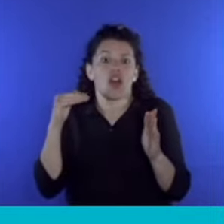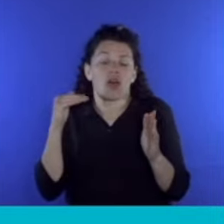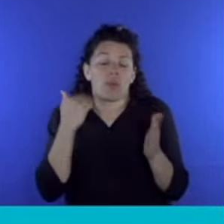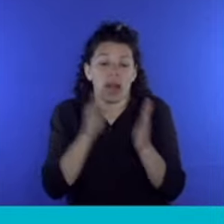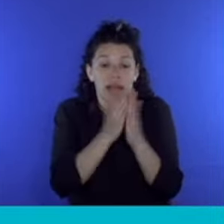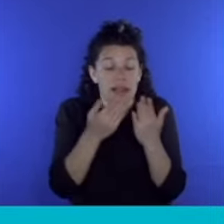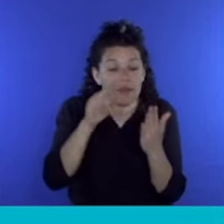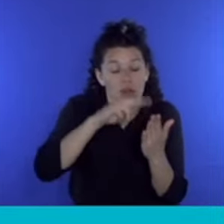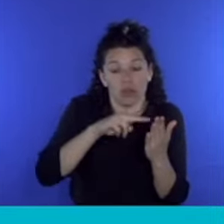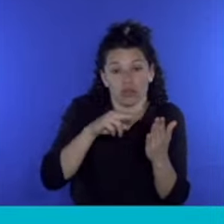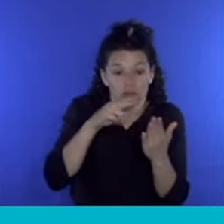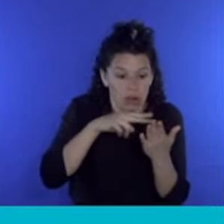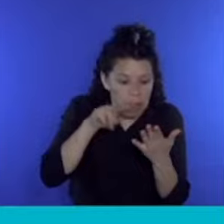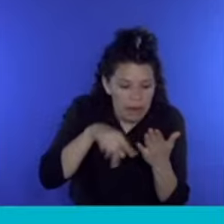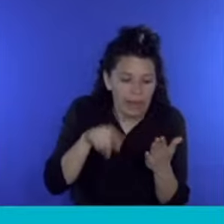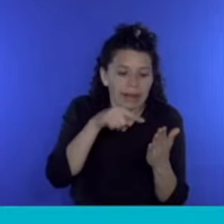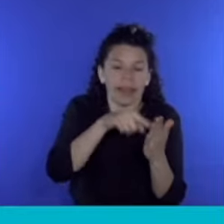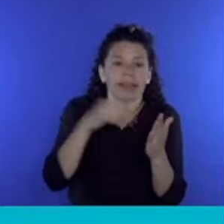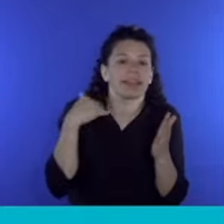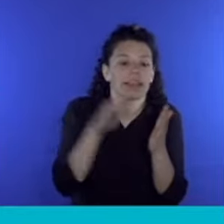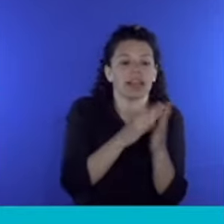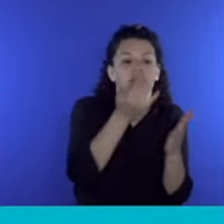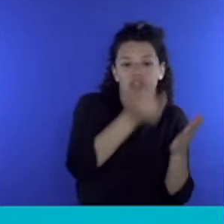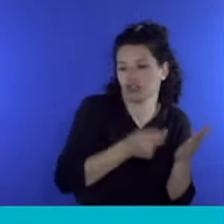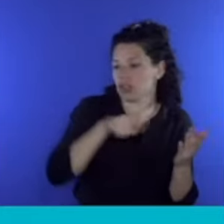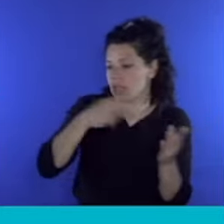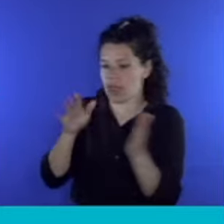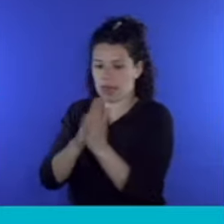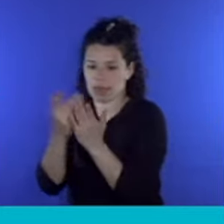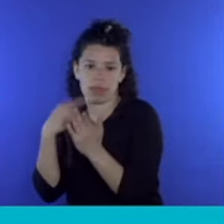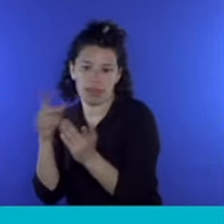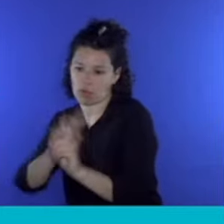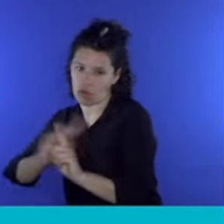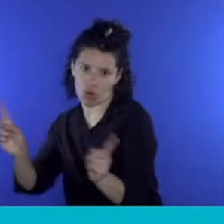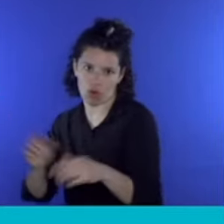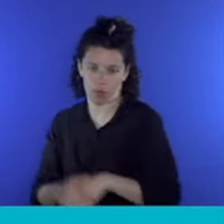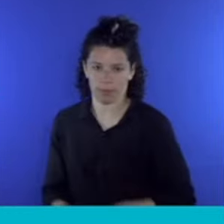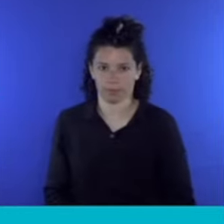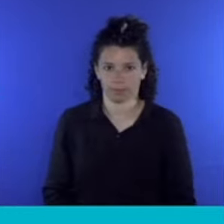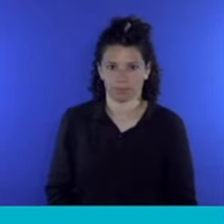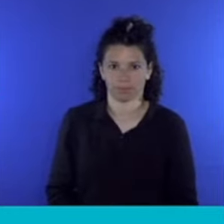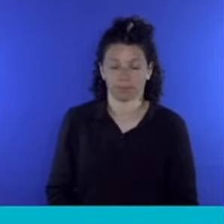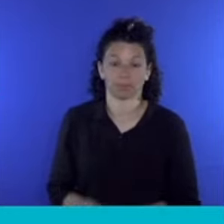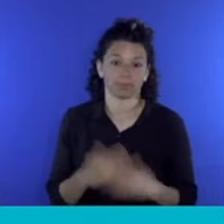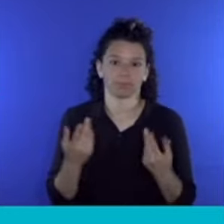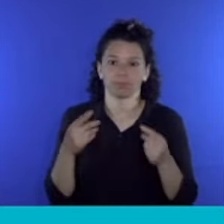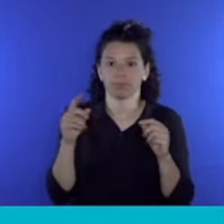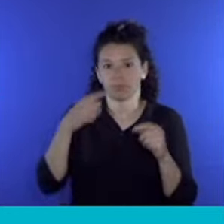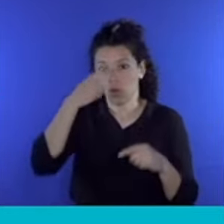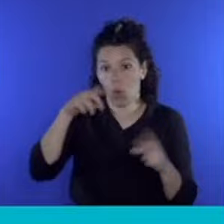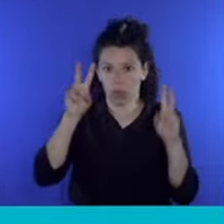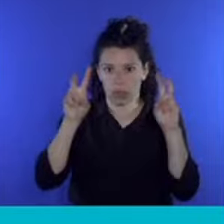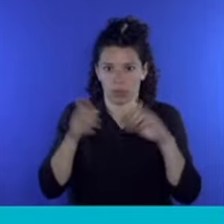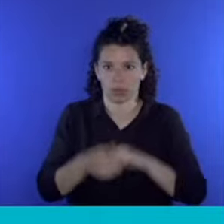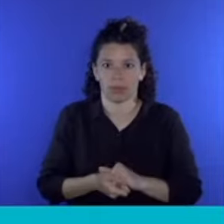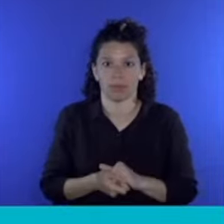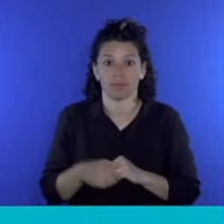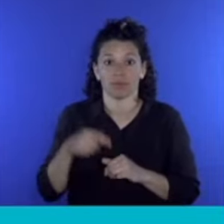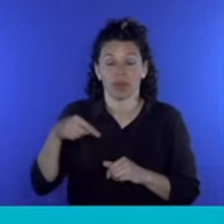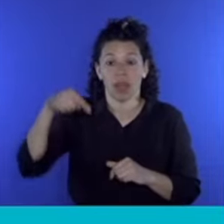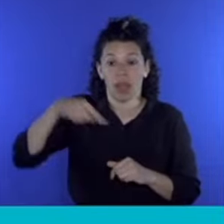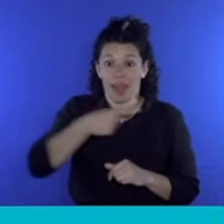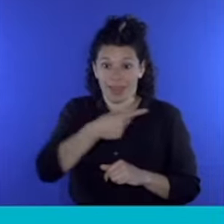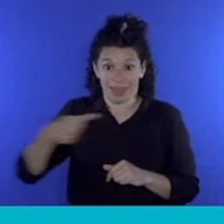Completamente en contra. Último tema. Recibimos esta semana, o recibimos hoy de verdad, el presupuesto.